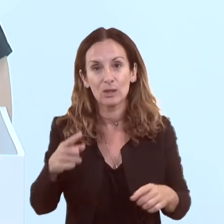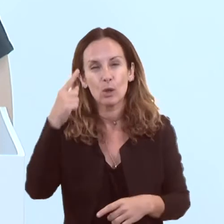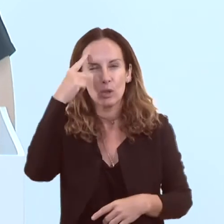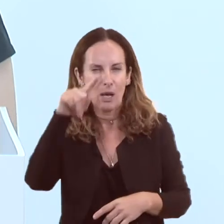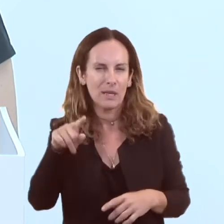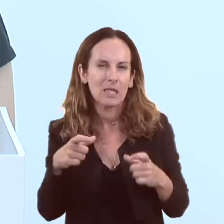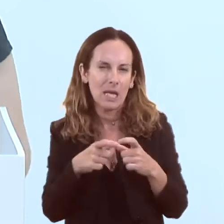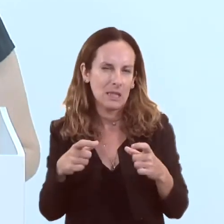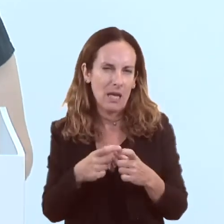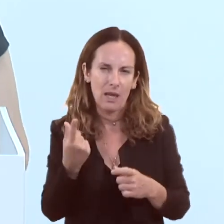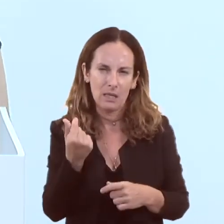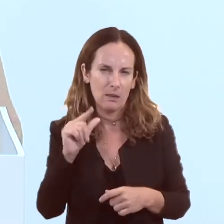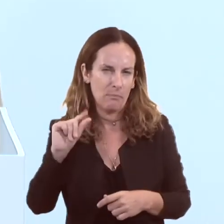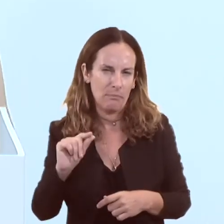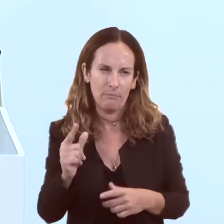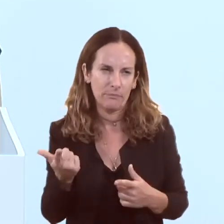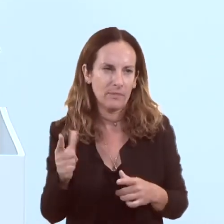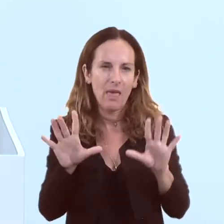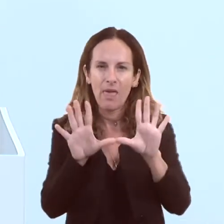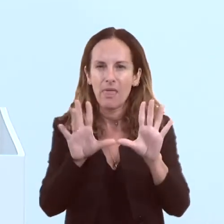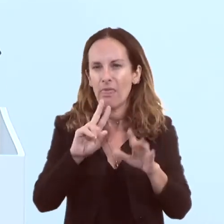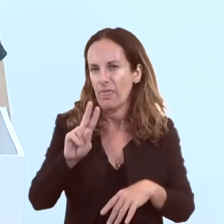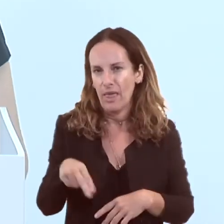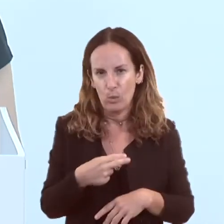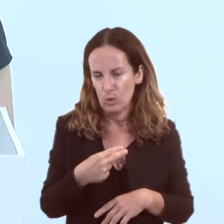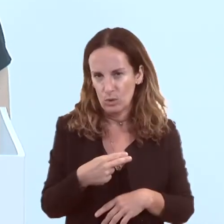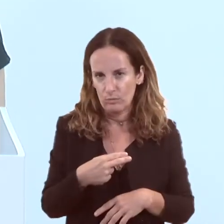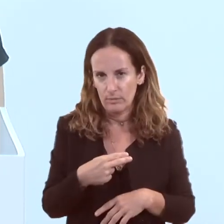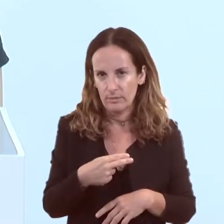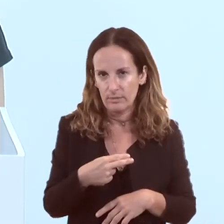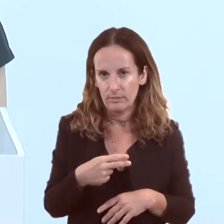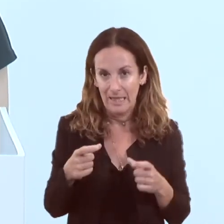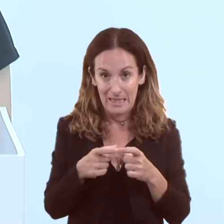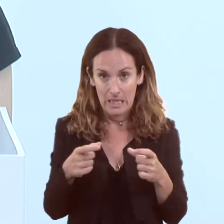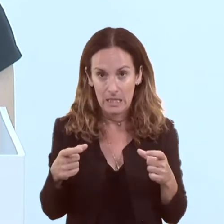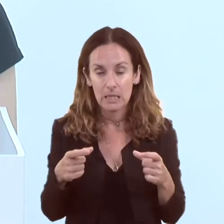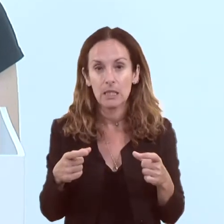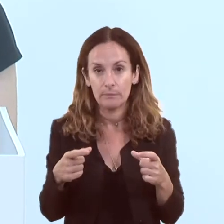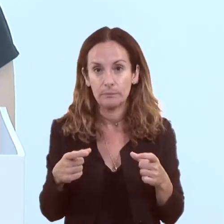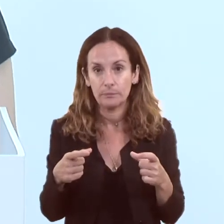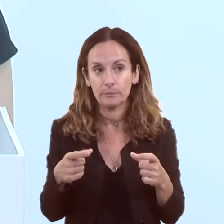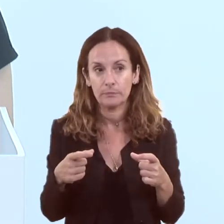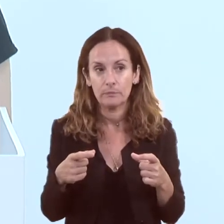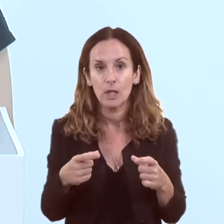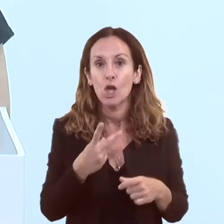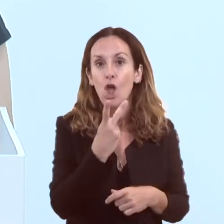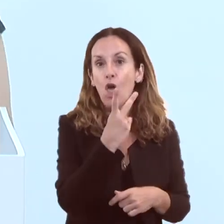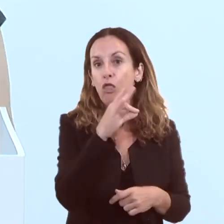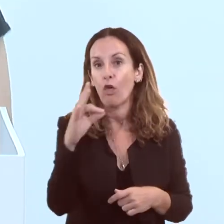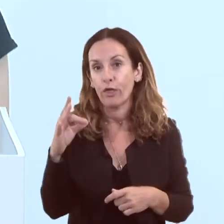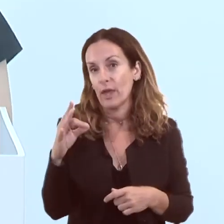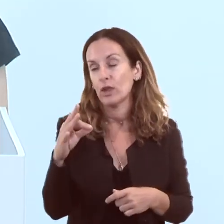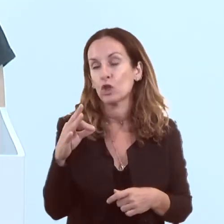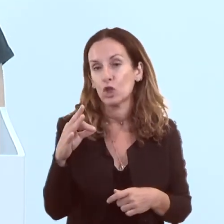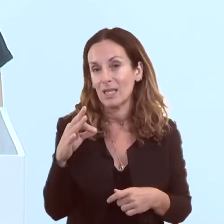precio muy asequibles son sí es 10 euros estaban las las primeras las doscientas primeras las